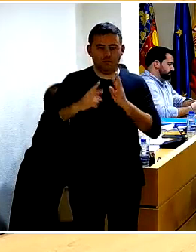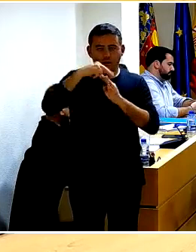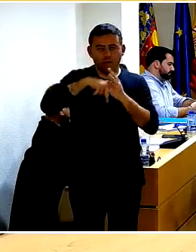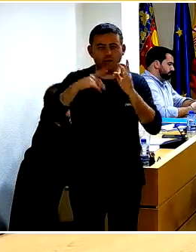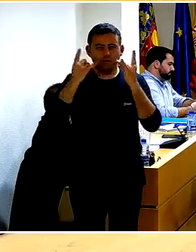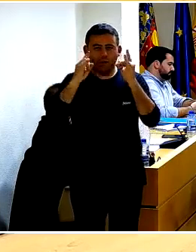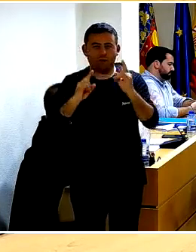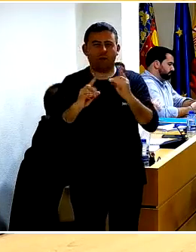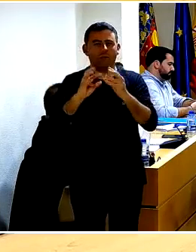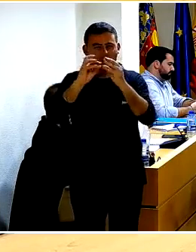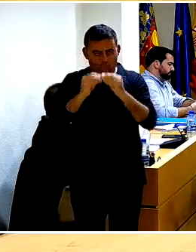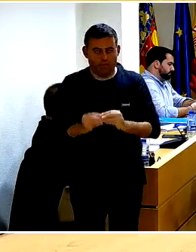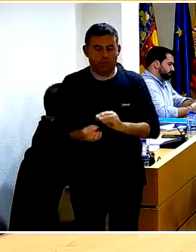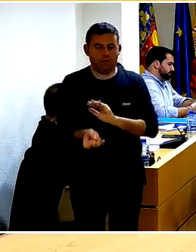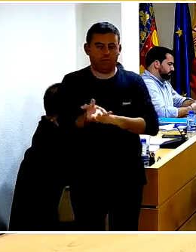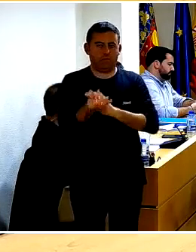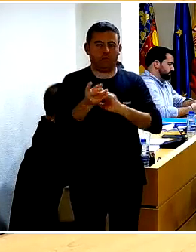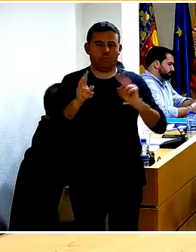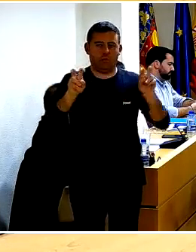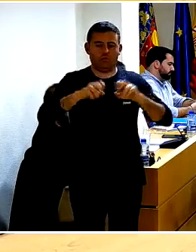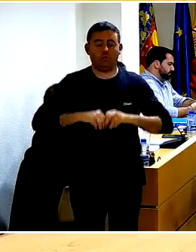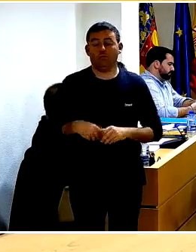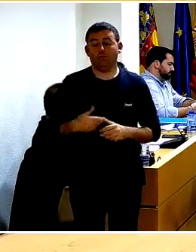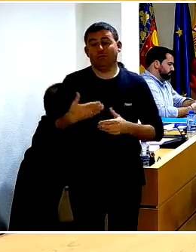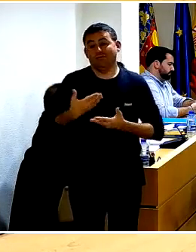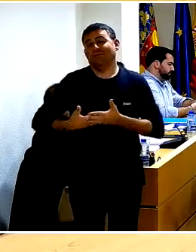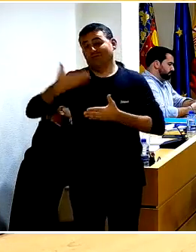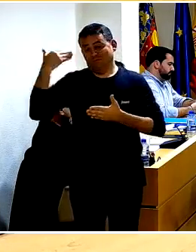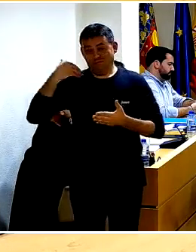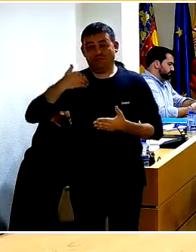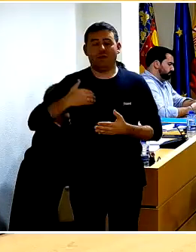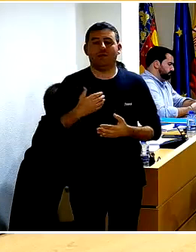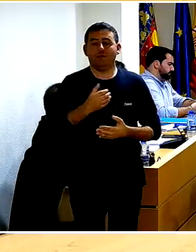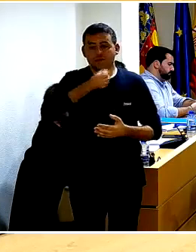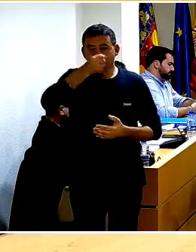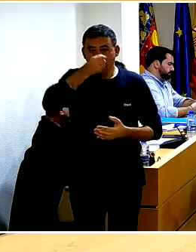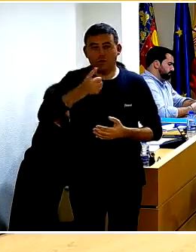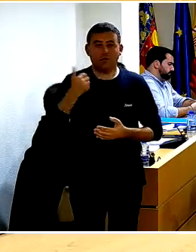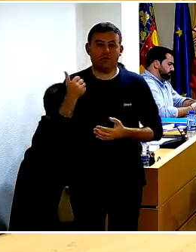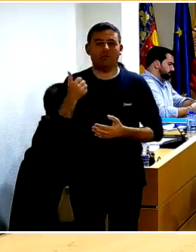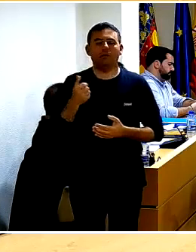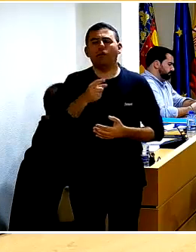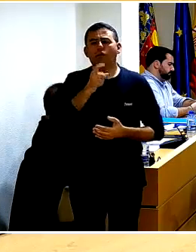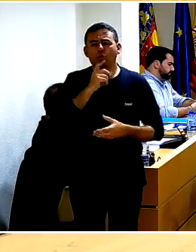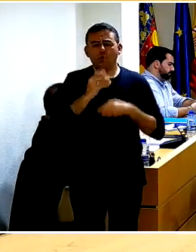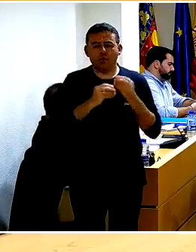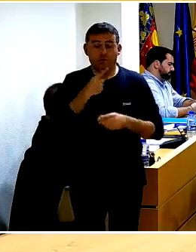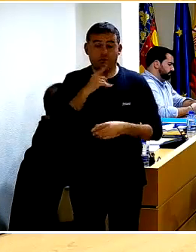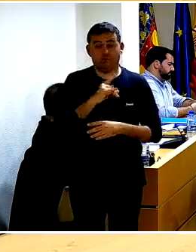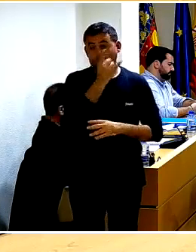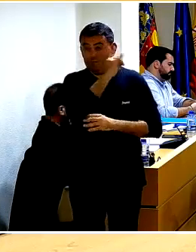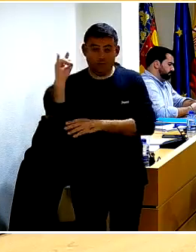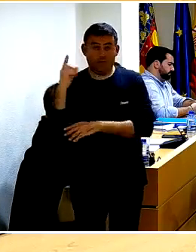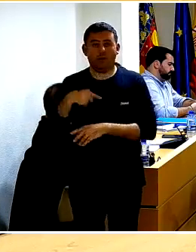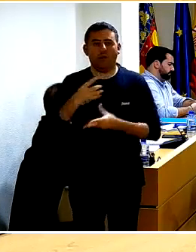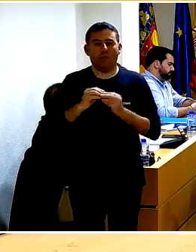después de una etapa socialista muy larga del Ayuntamiento de Paiporta, se regaban con cuba todos los jardines se regaron de forma informatizada,